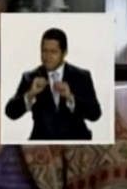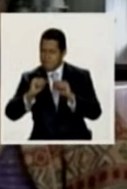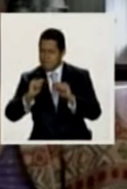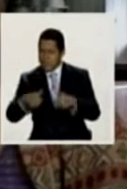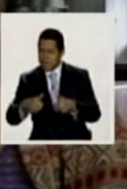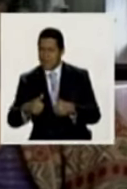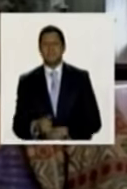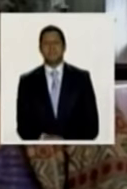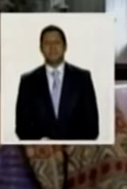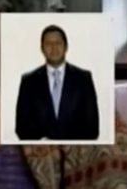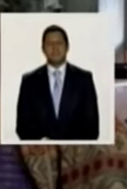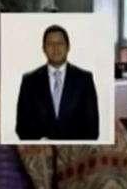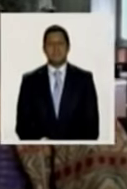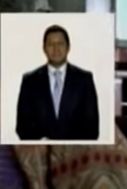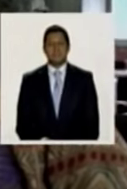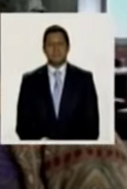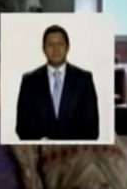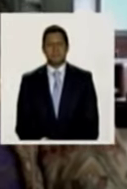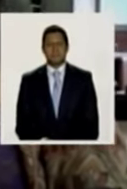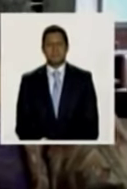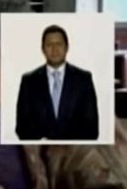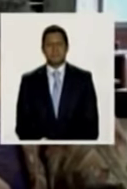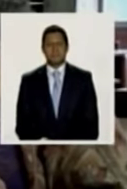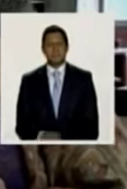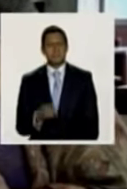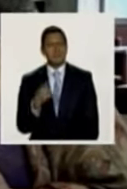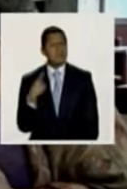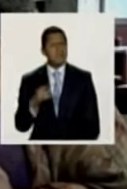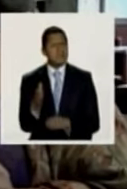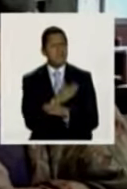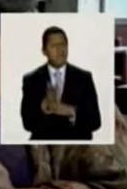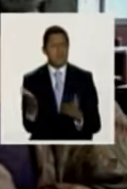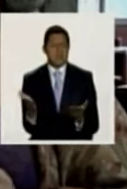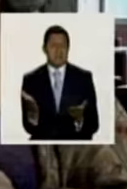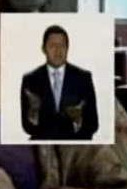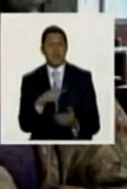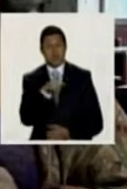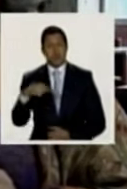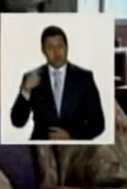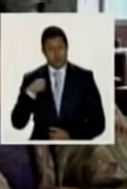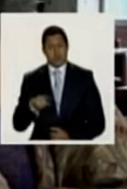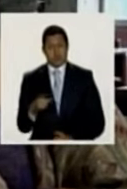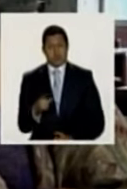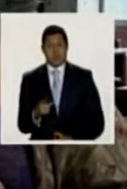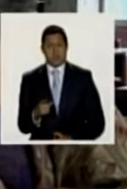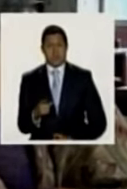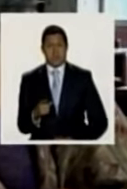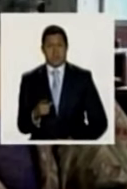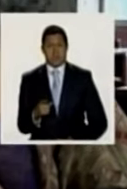manera emergiendo, ¿no? Entonces, ¿qué lo diferencia? Que nosotros teníamos